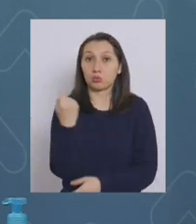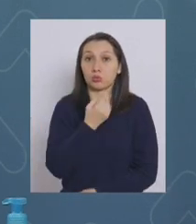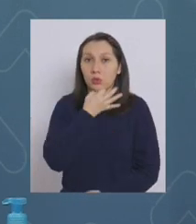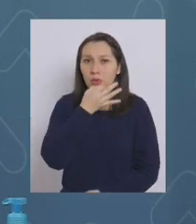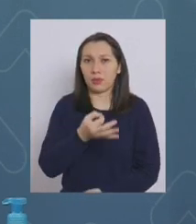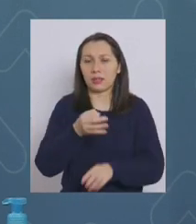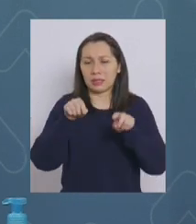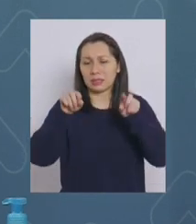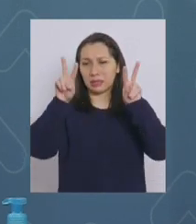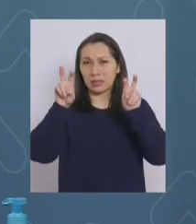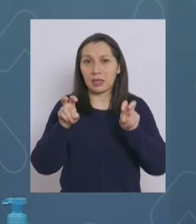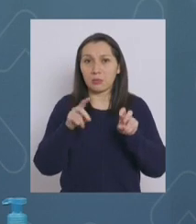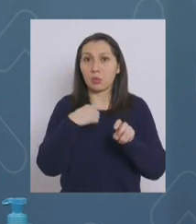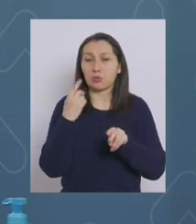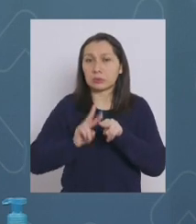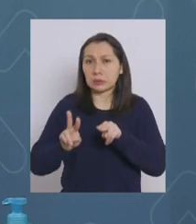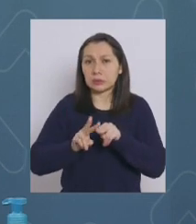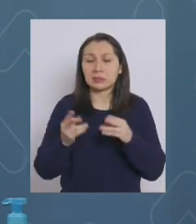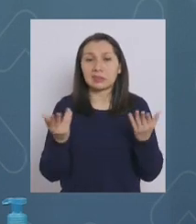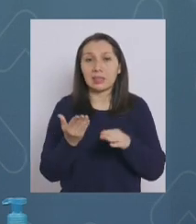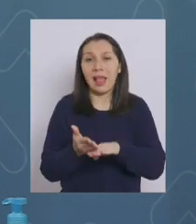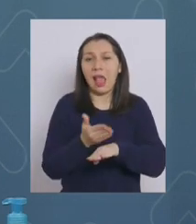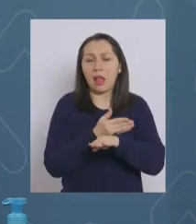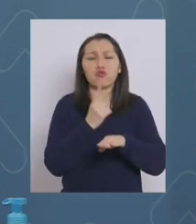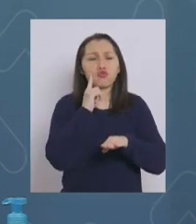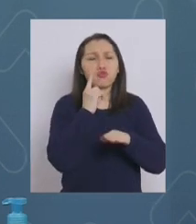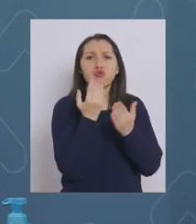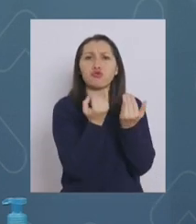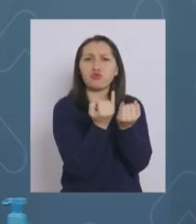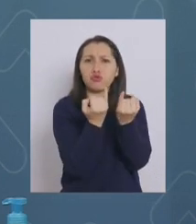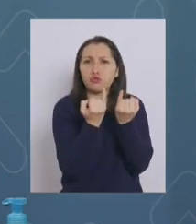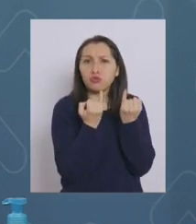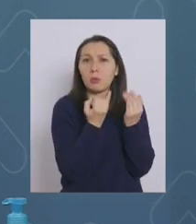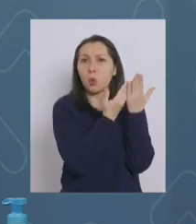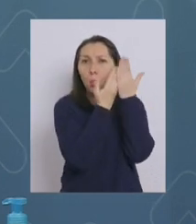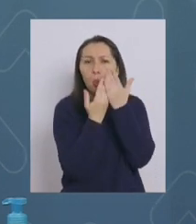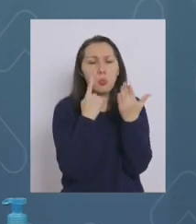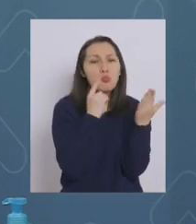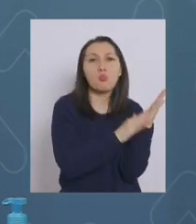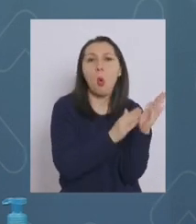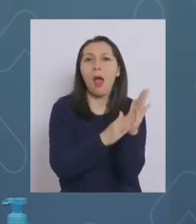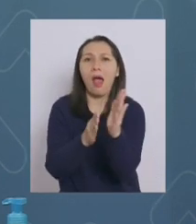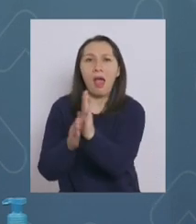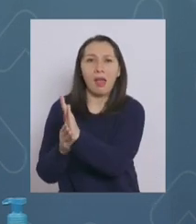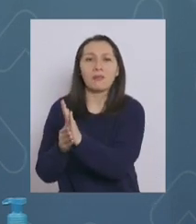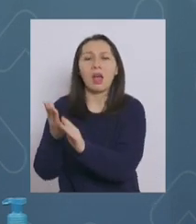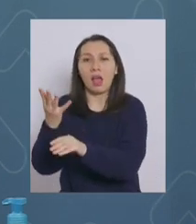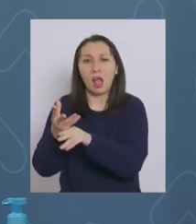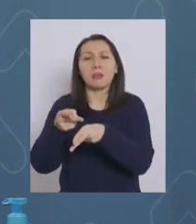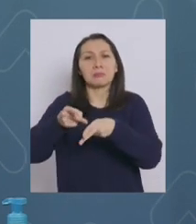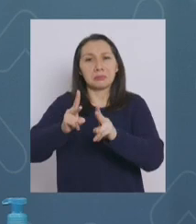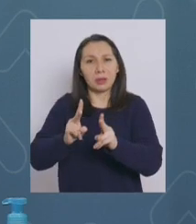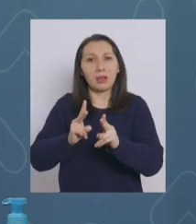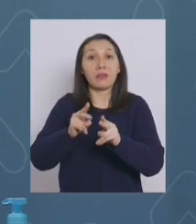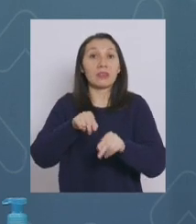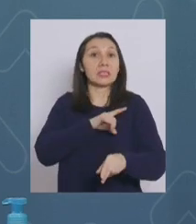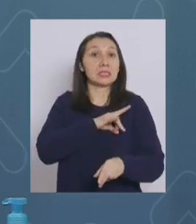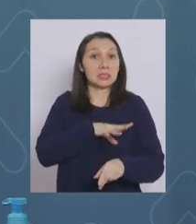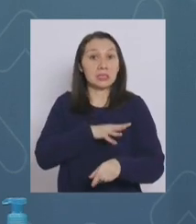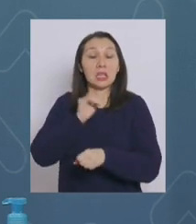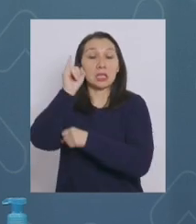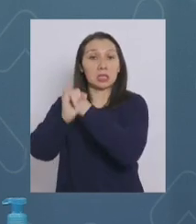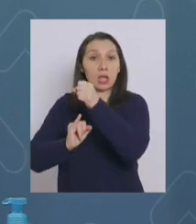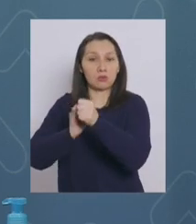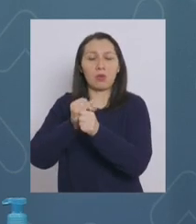estas materias, porque estamos haciendo todo esto con antecedentes y con estudios y con suficiente documentación que existe a nivel nacional e